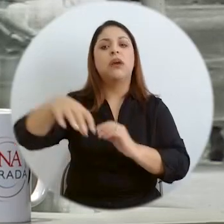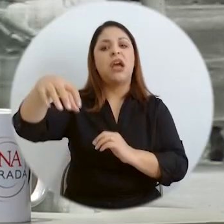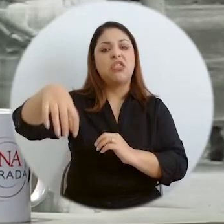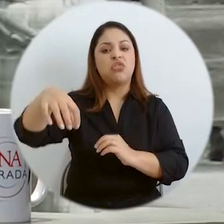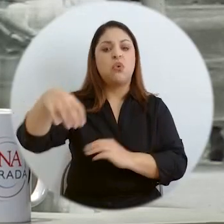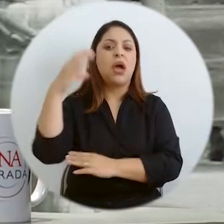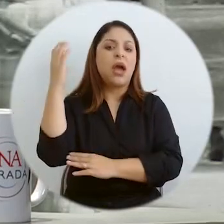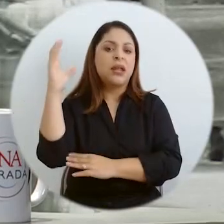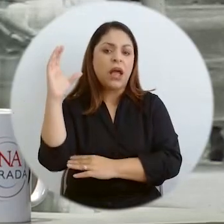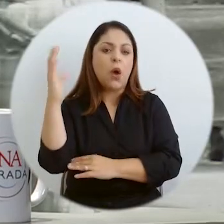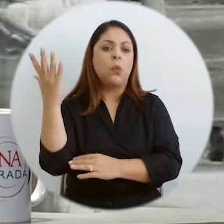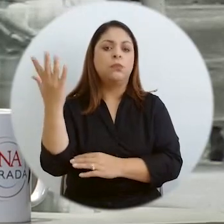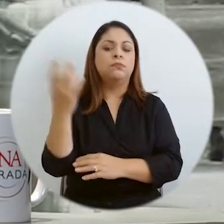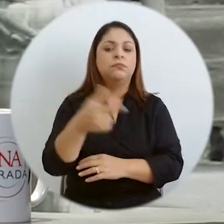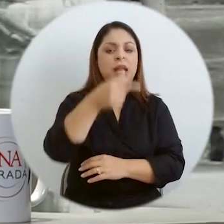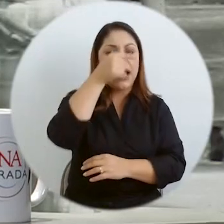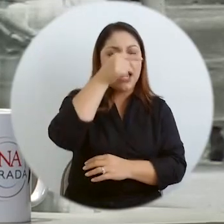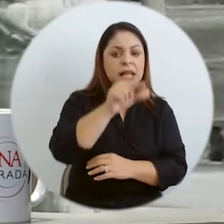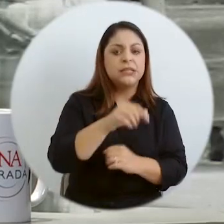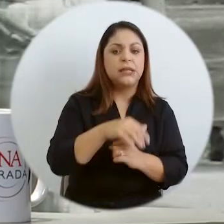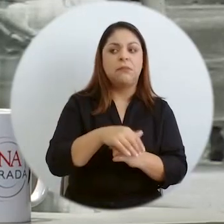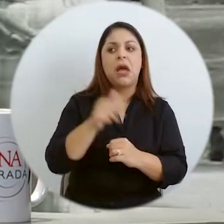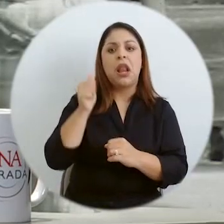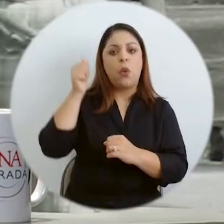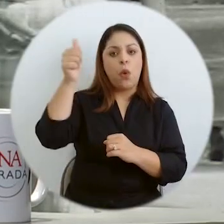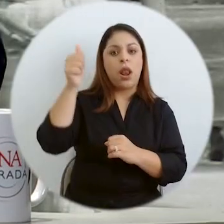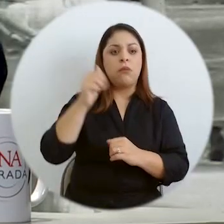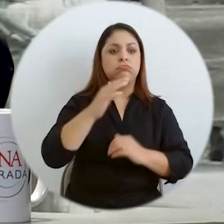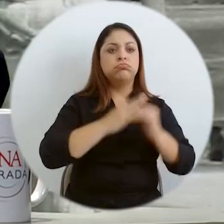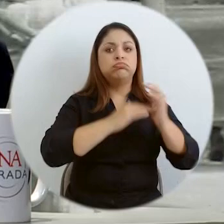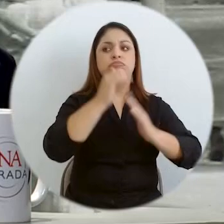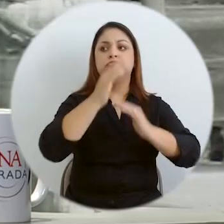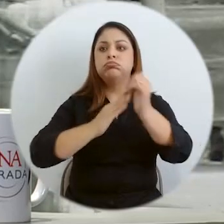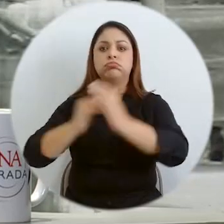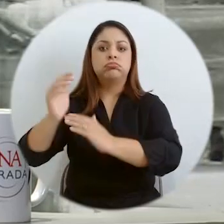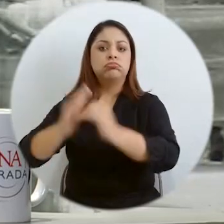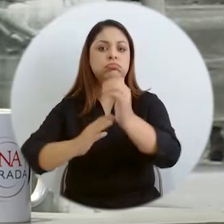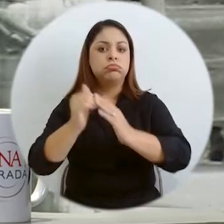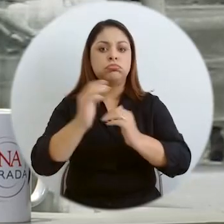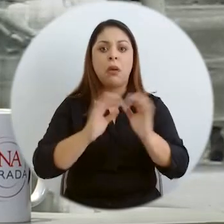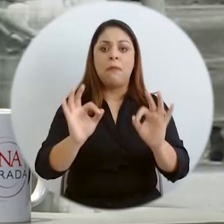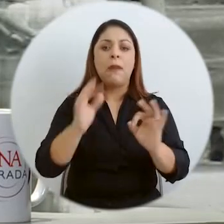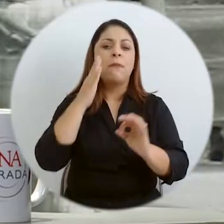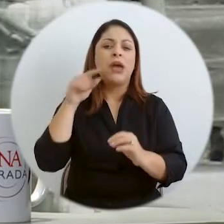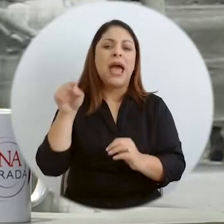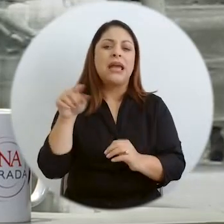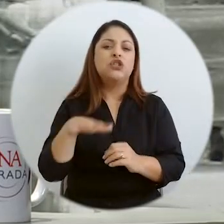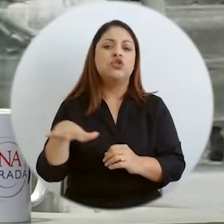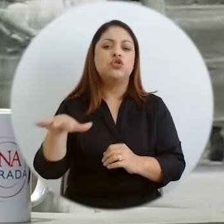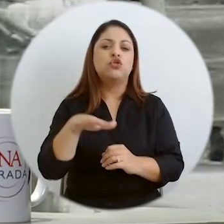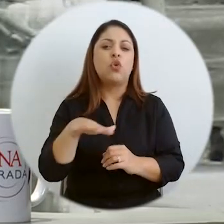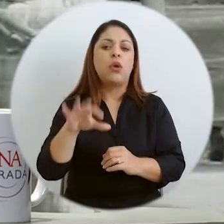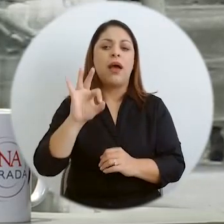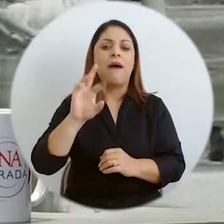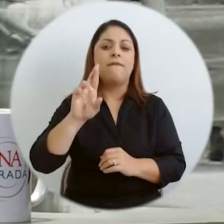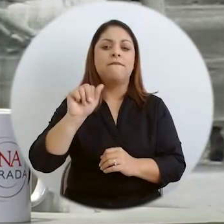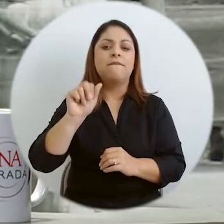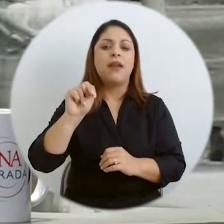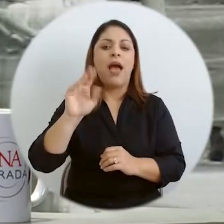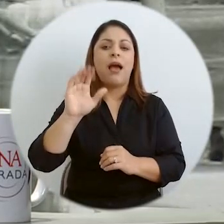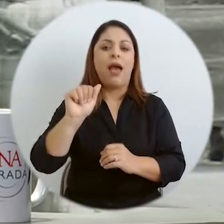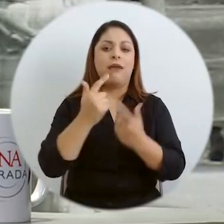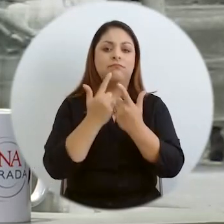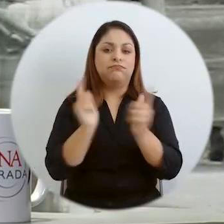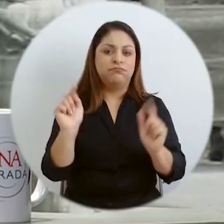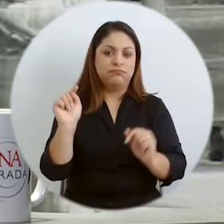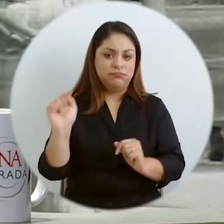como Grecia, como Alajuela están creciendo mucho en obra industrial, porque son zonas que se están dedicando a zonas francas, en Guanacaste se